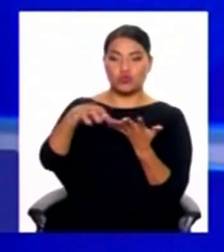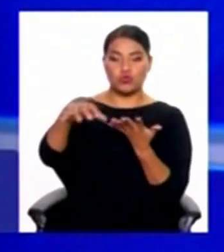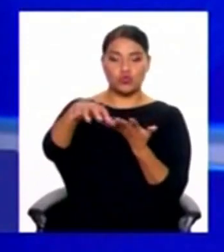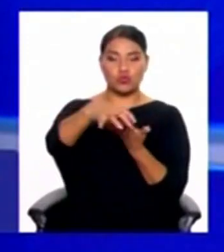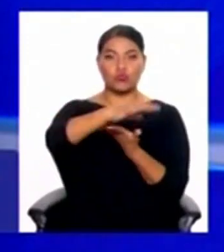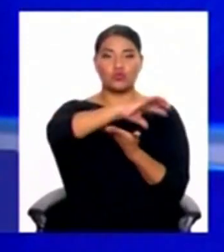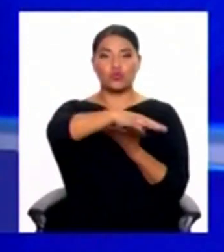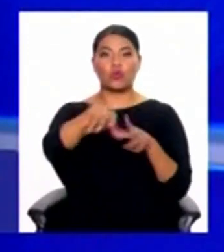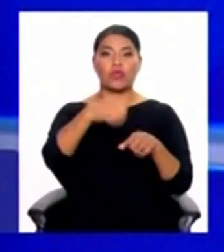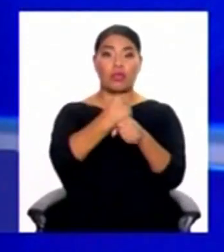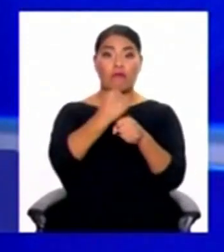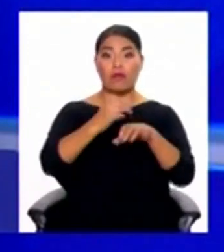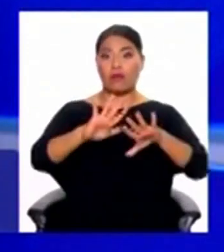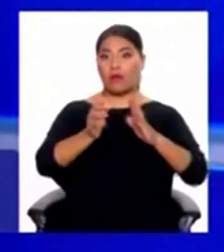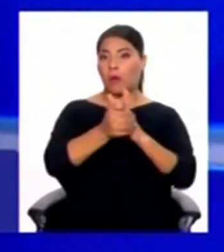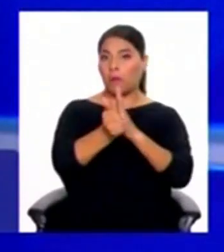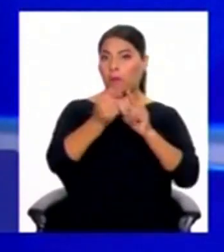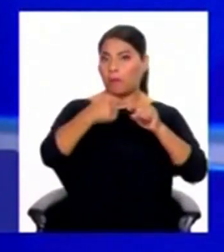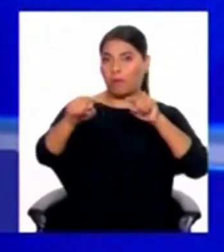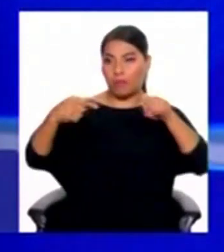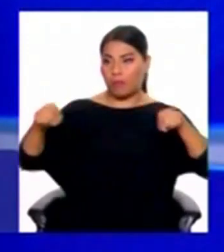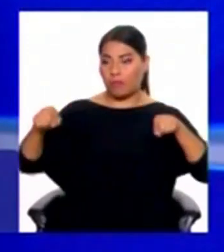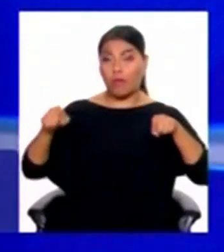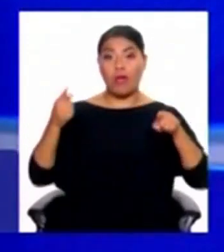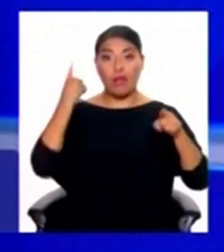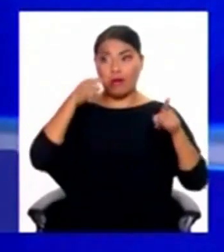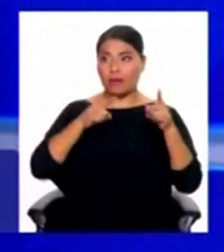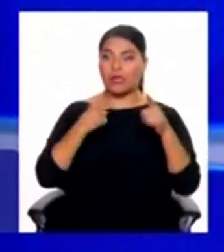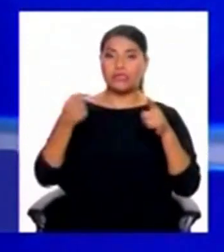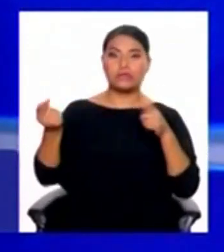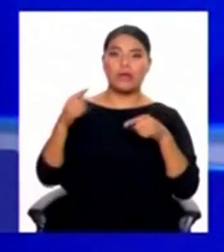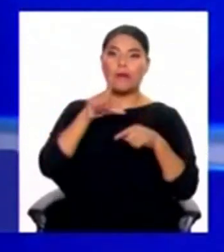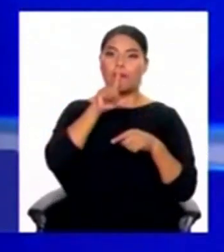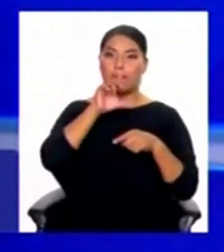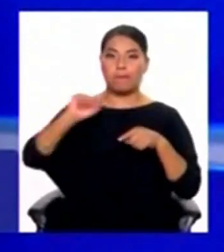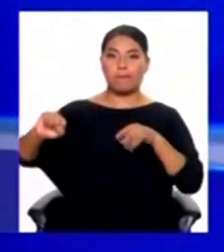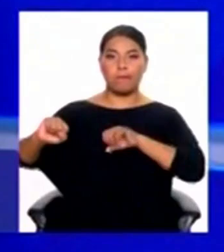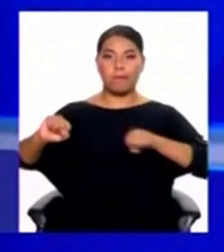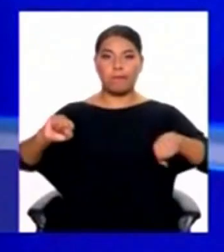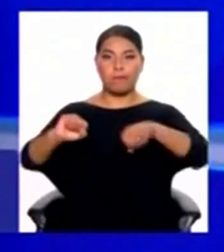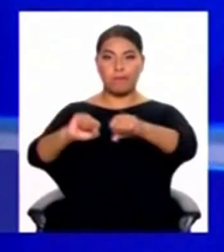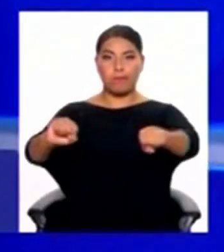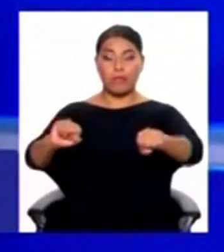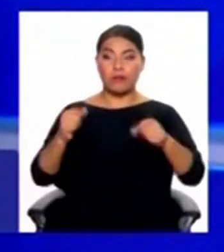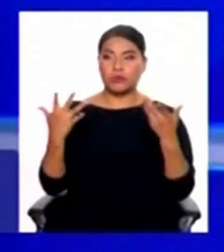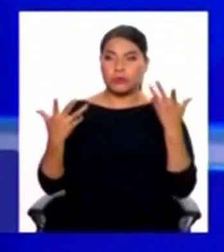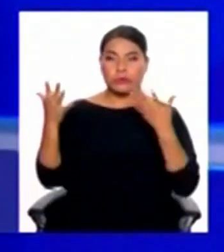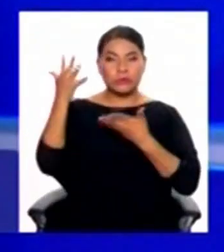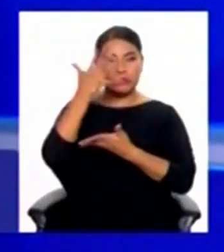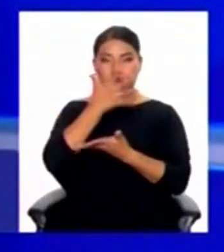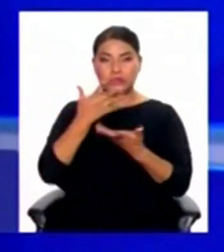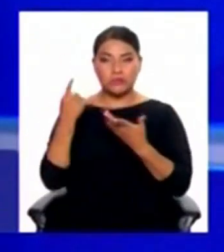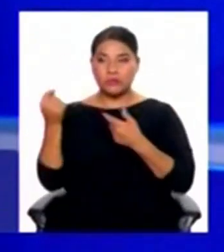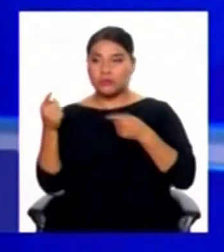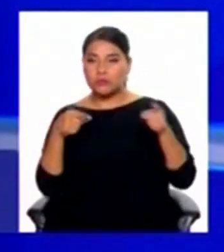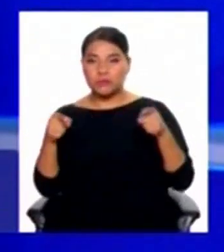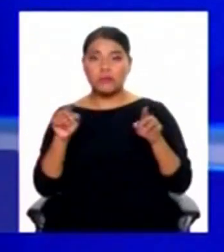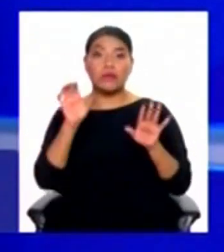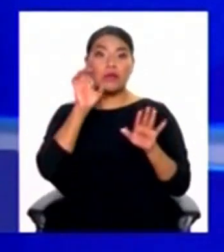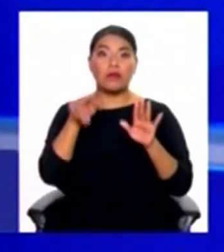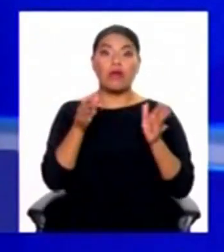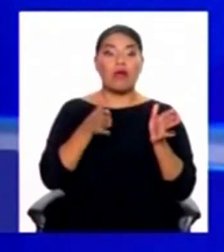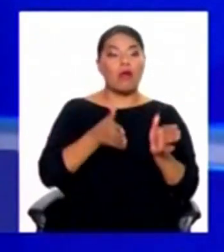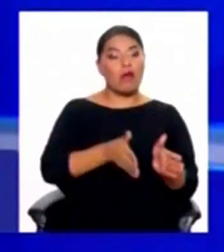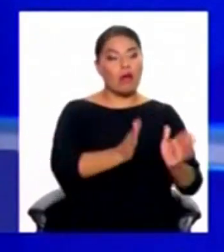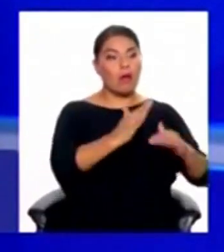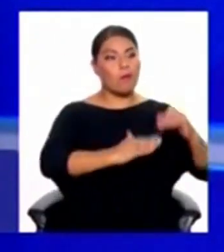esas competencias e instrumentos no dialogan entre sí. Y hay vacíos entre estas miradas. Por ejemplo, el plan de desarrollo urbano lo hace